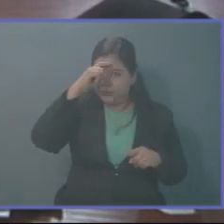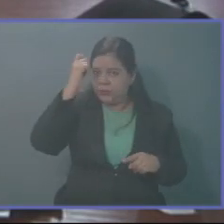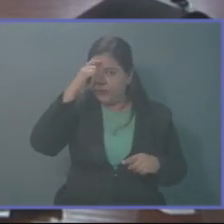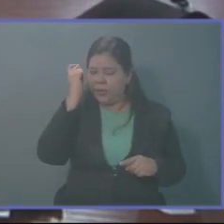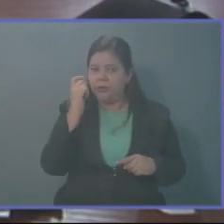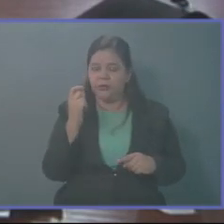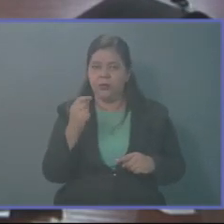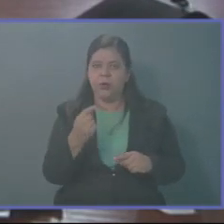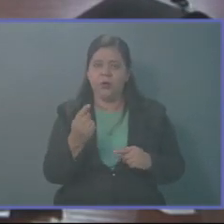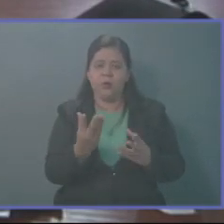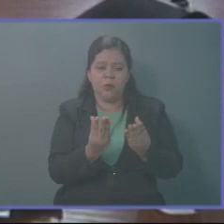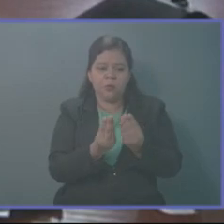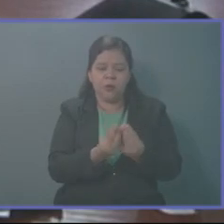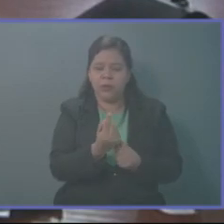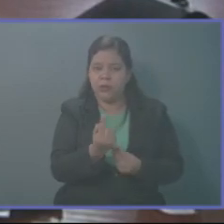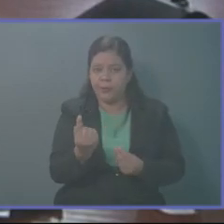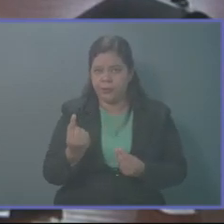mínimos.